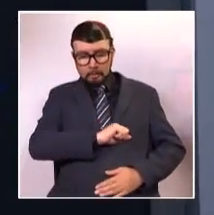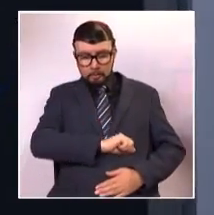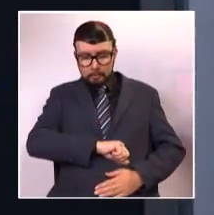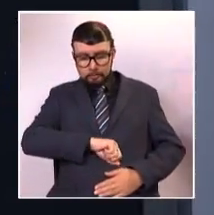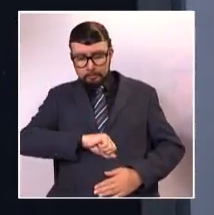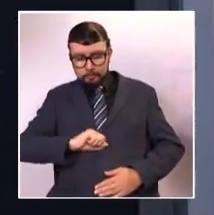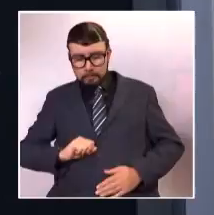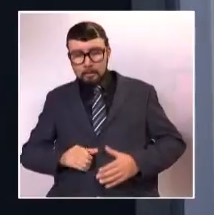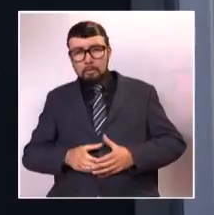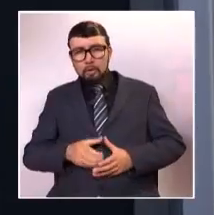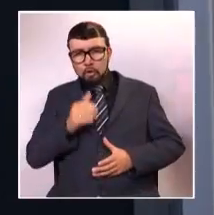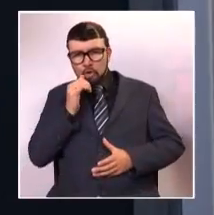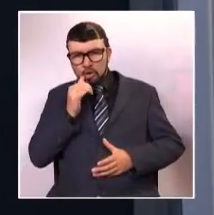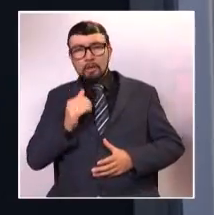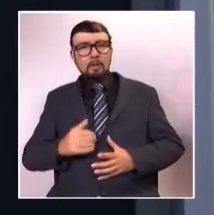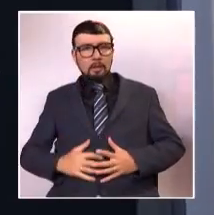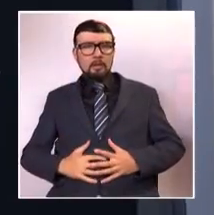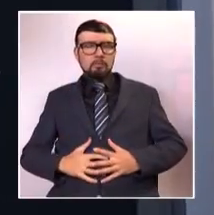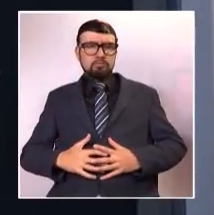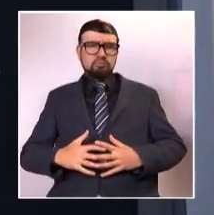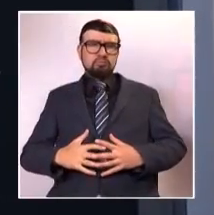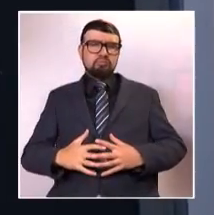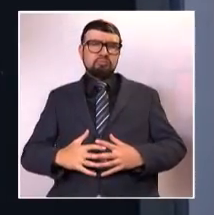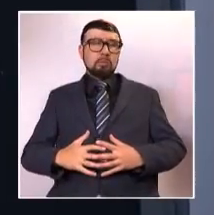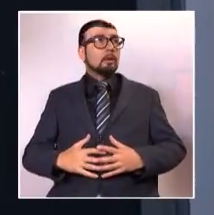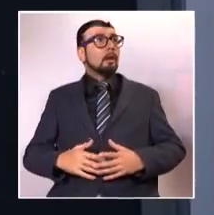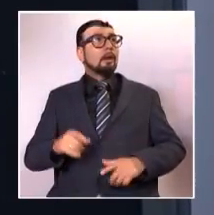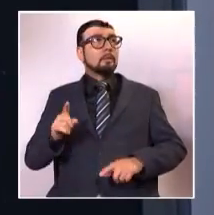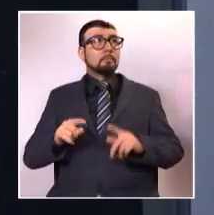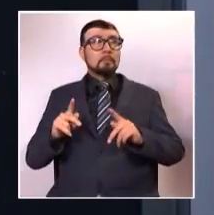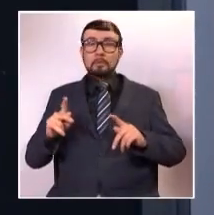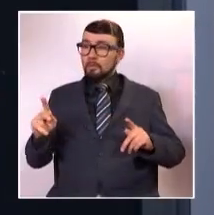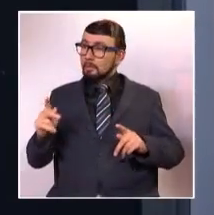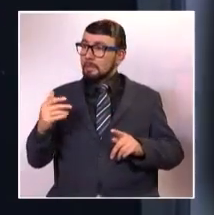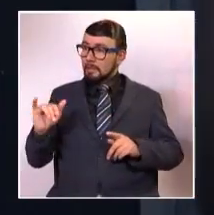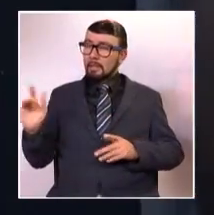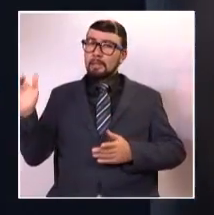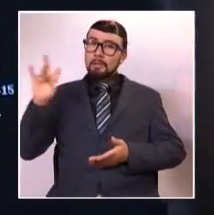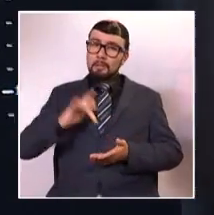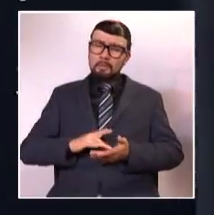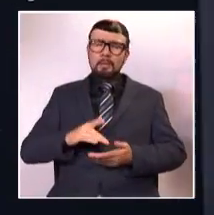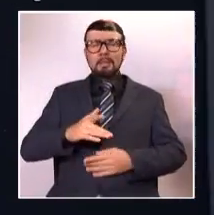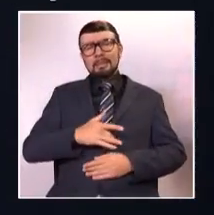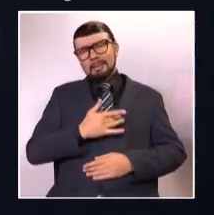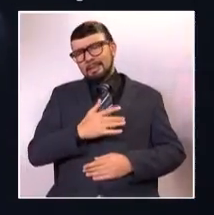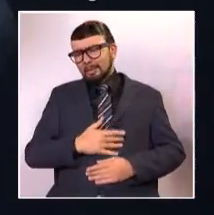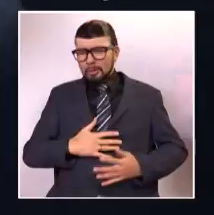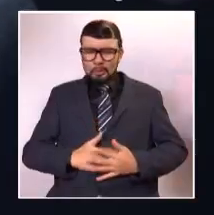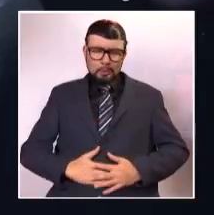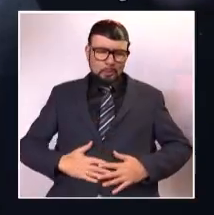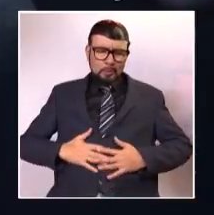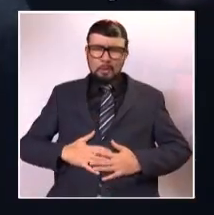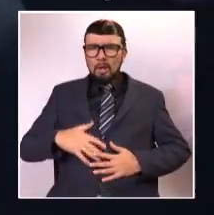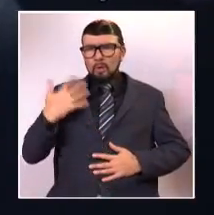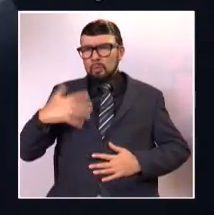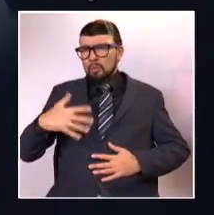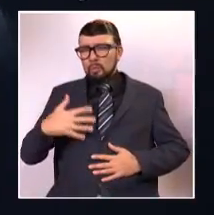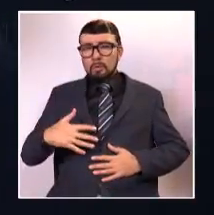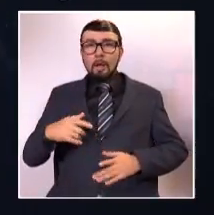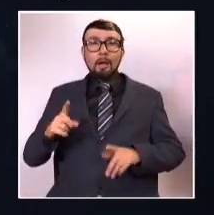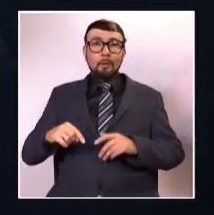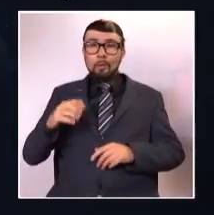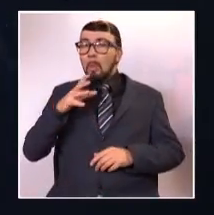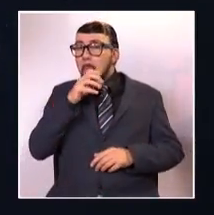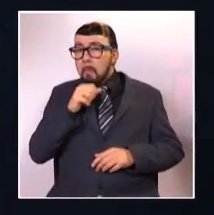llena, la represión, en los pacienticos que vienen ya con síntomas urinarios, ¿sí? De pronto mayores de